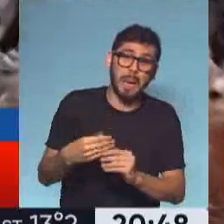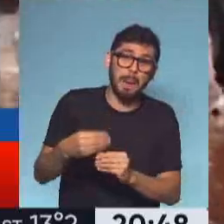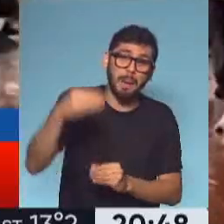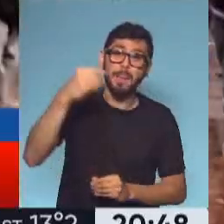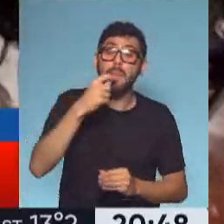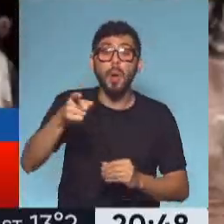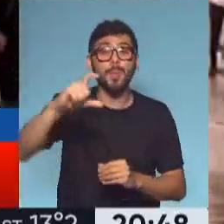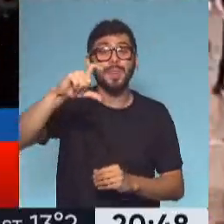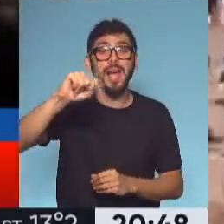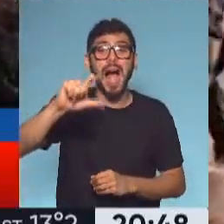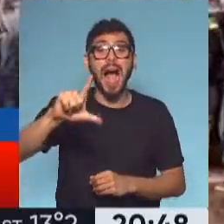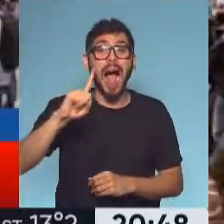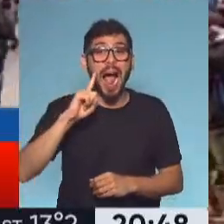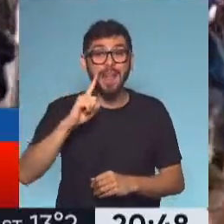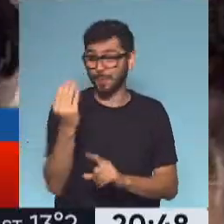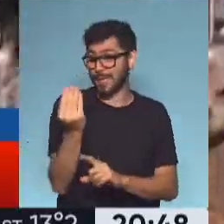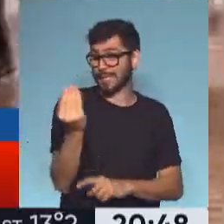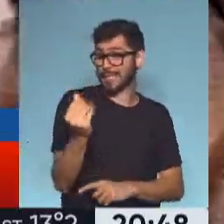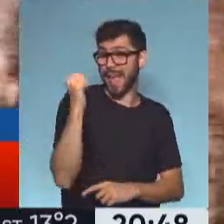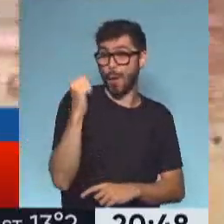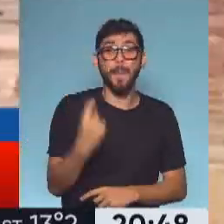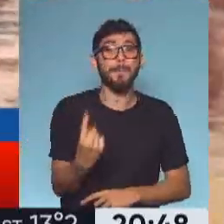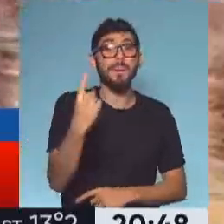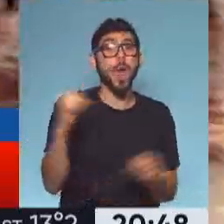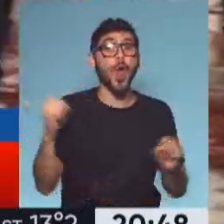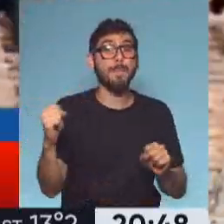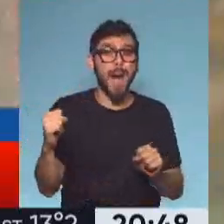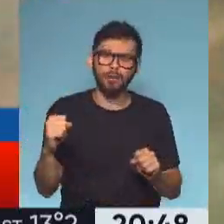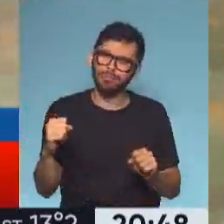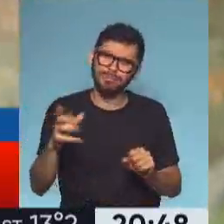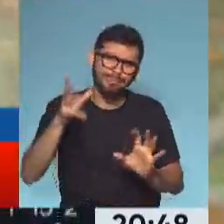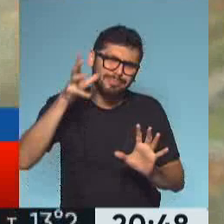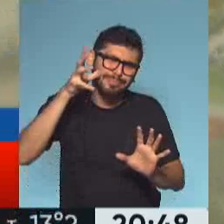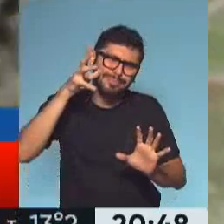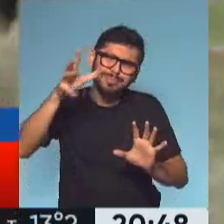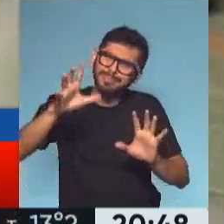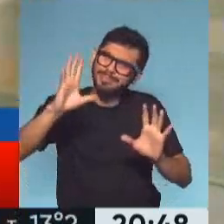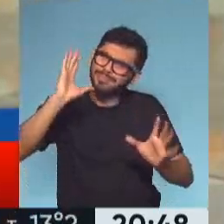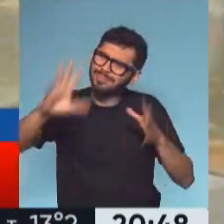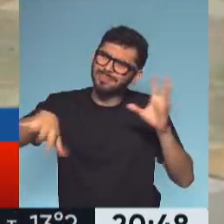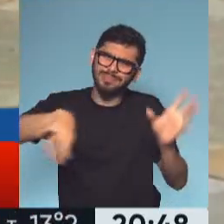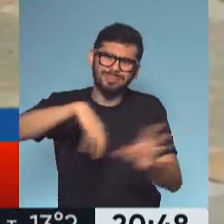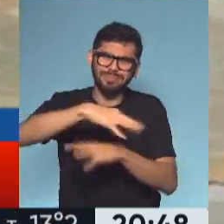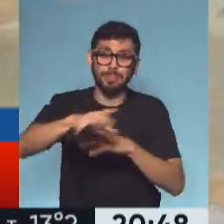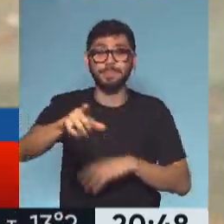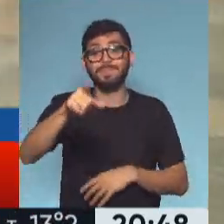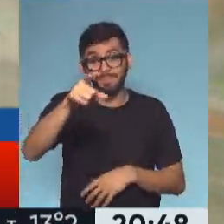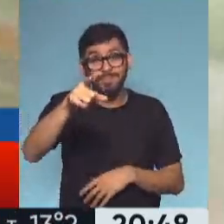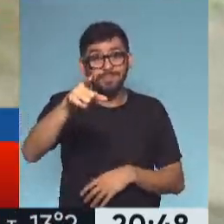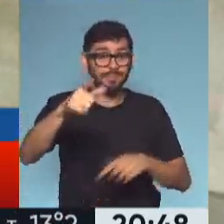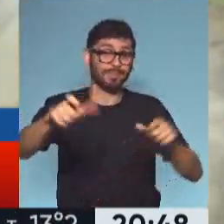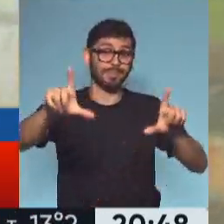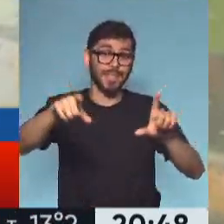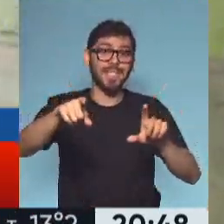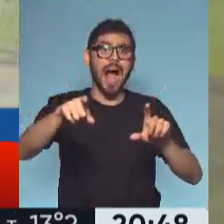por ejemplo. El sábado pasado, el 1 de mayo, también fue extremadamente violenta y ahí estamos viendo imágenes en